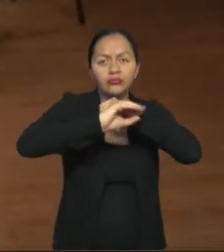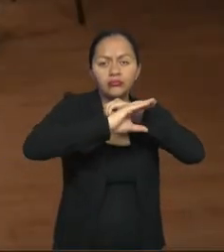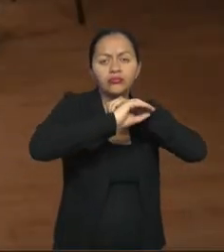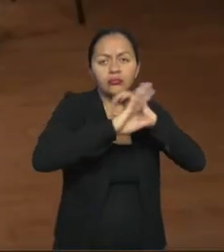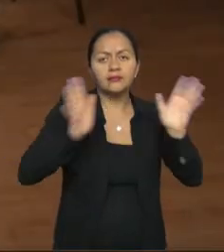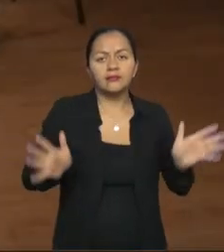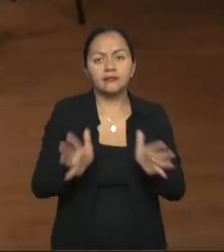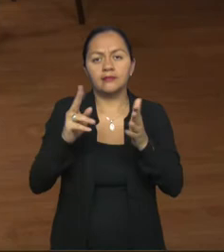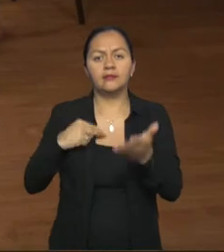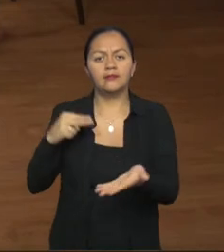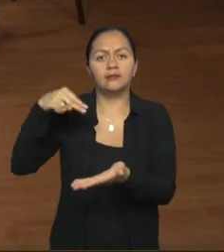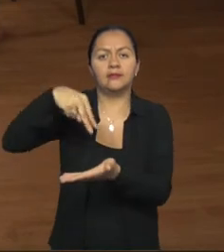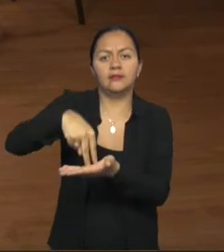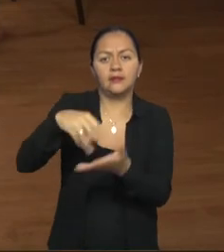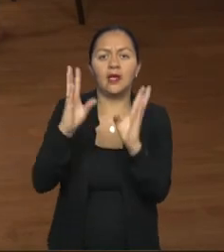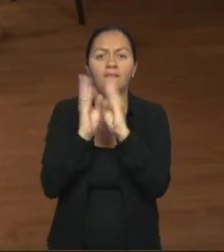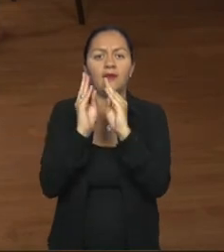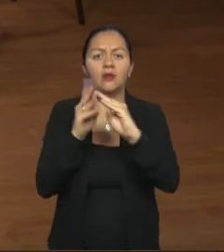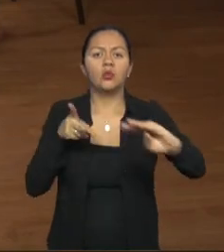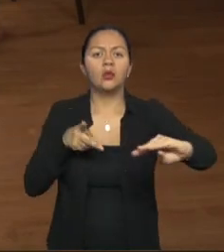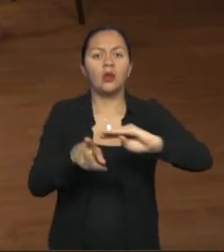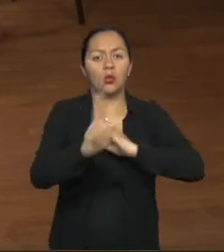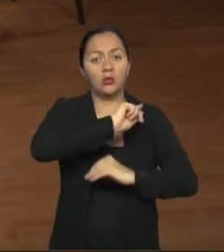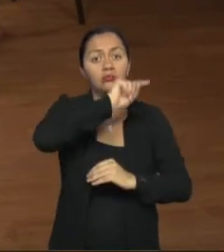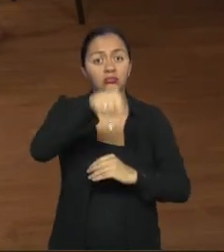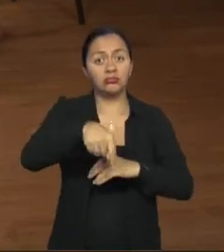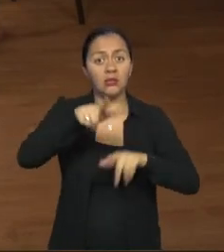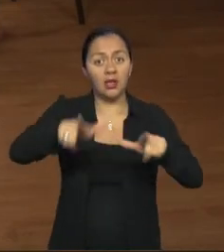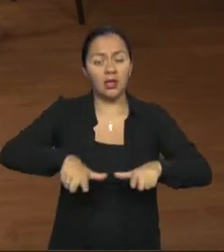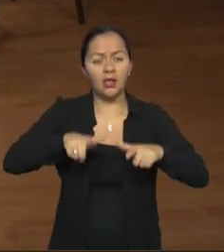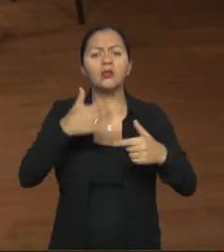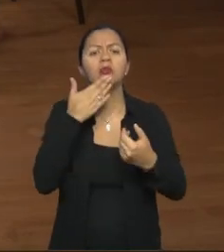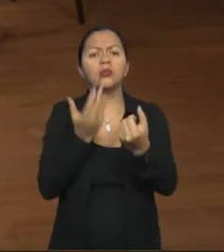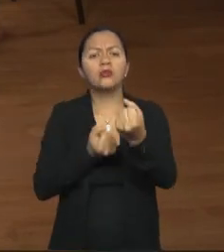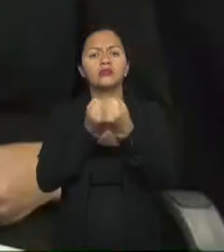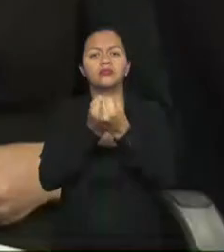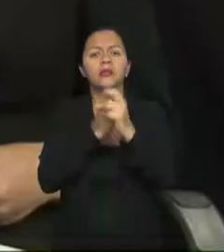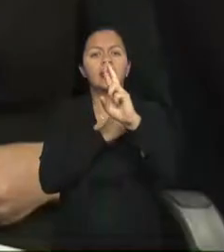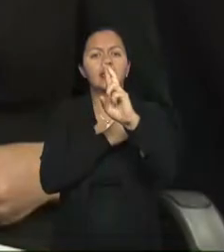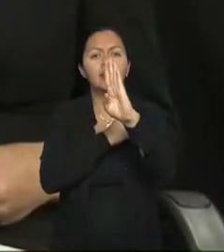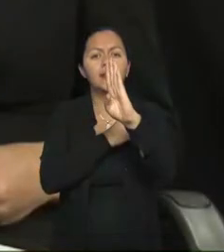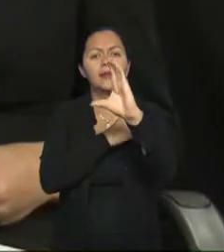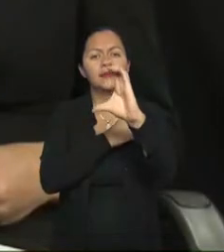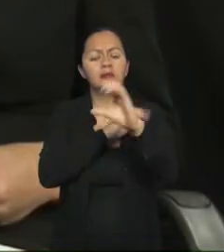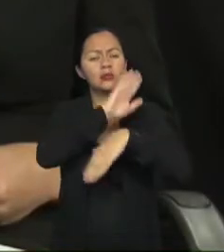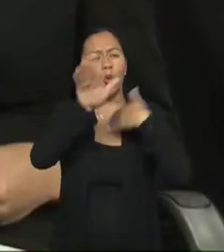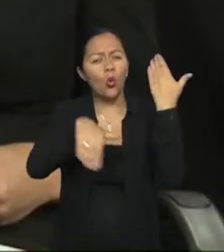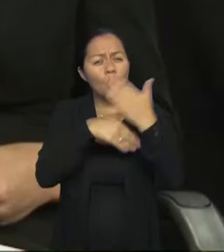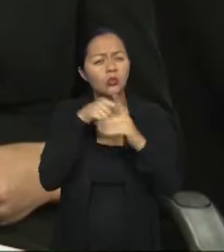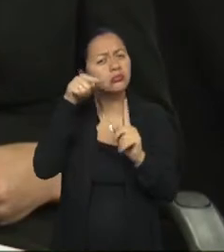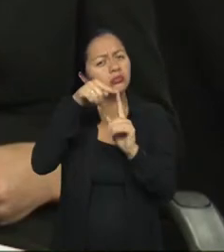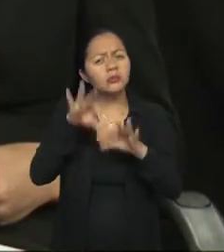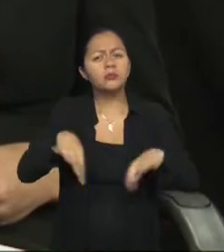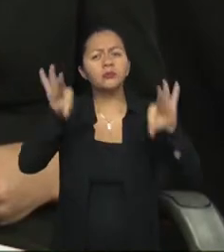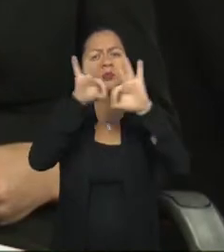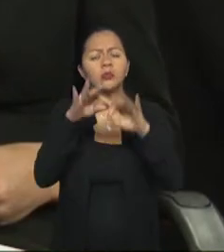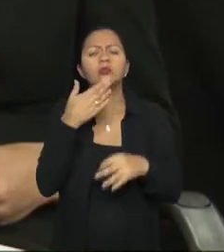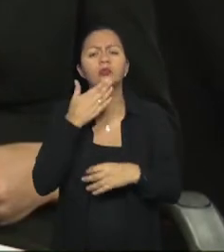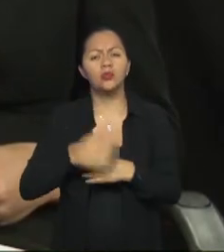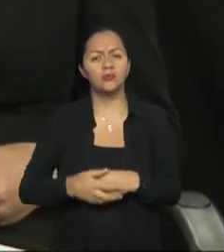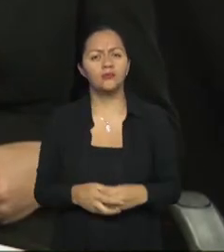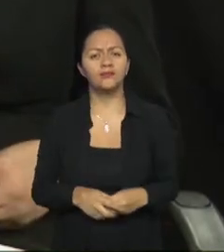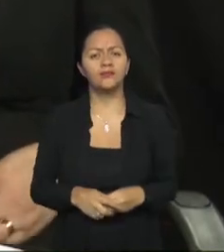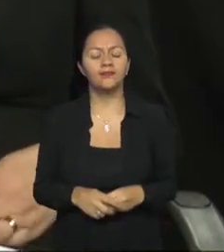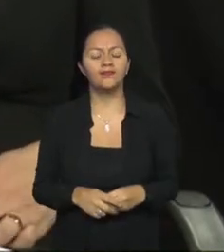estará presente justamente en el evento, en la inauguración? ¿Cómo crees que aportaría ese RBC para que sea un factor importante en la intervención del